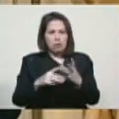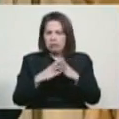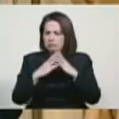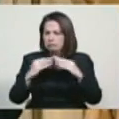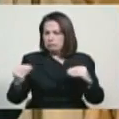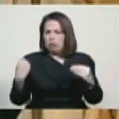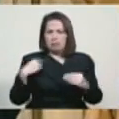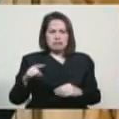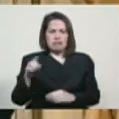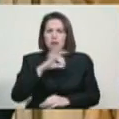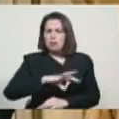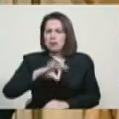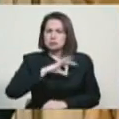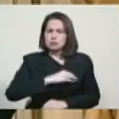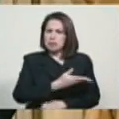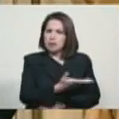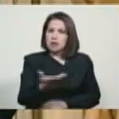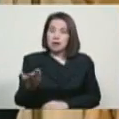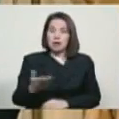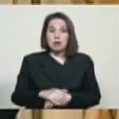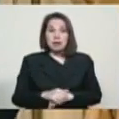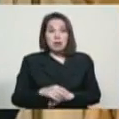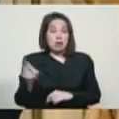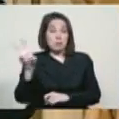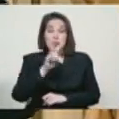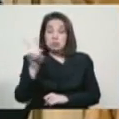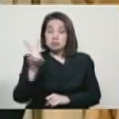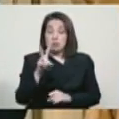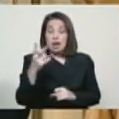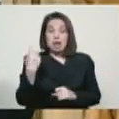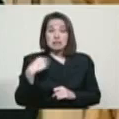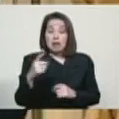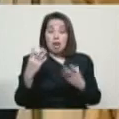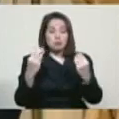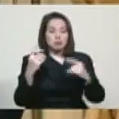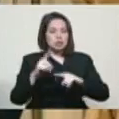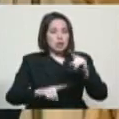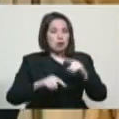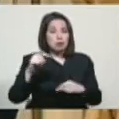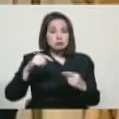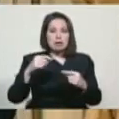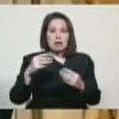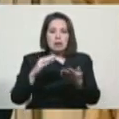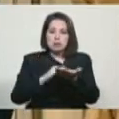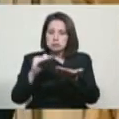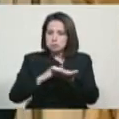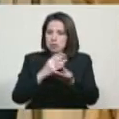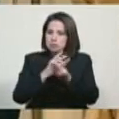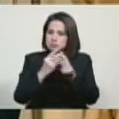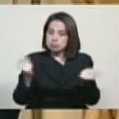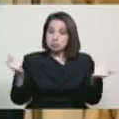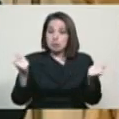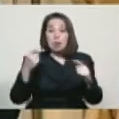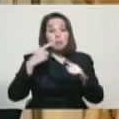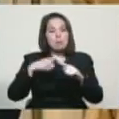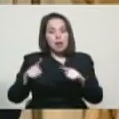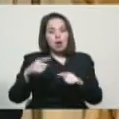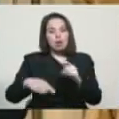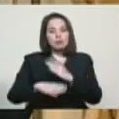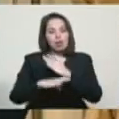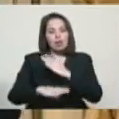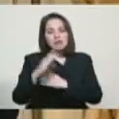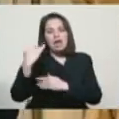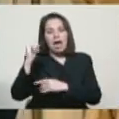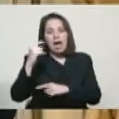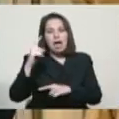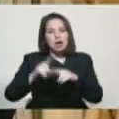sociedad. Venezuela tiene muchos asuntos ya resueltos como revolución, pero tiene muchos asuntos pendientes